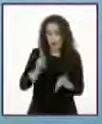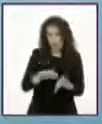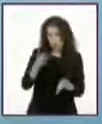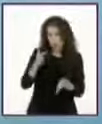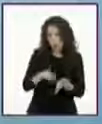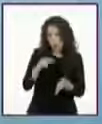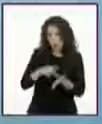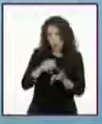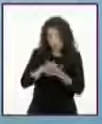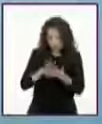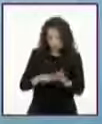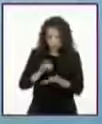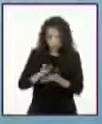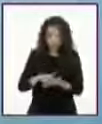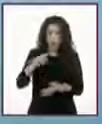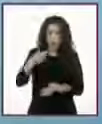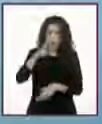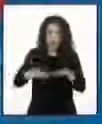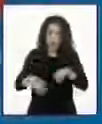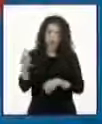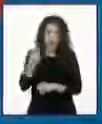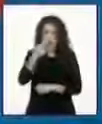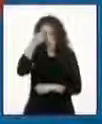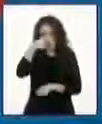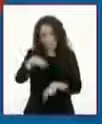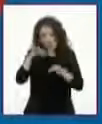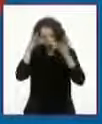para expresar el mensaje correctamente.